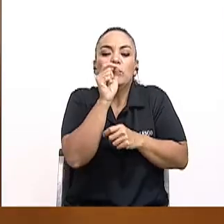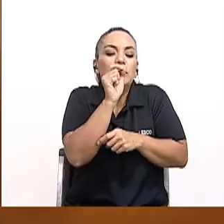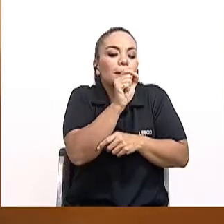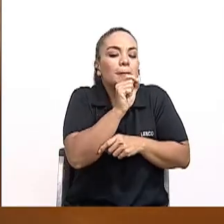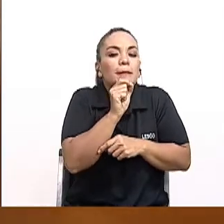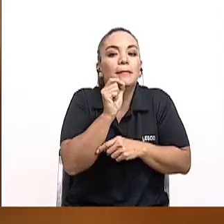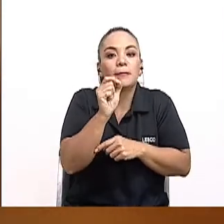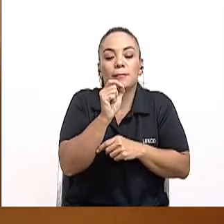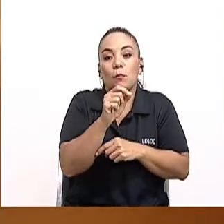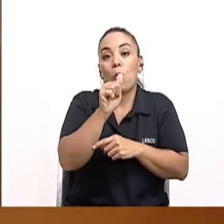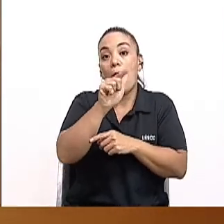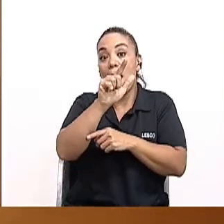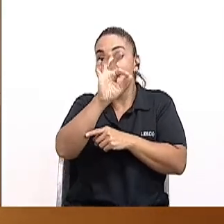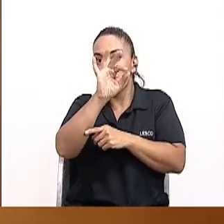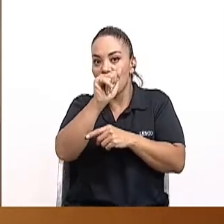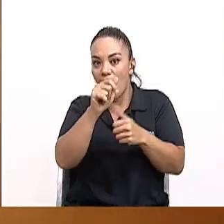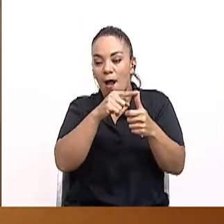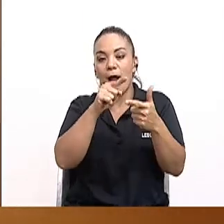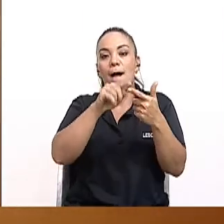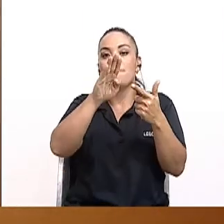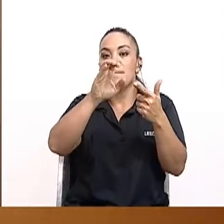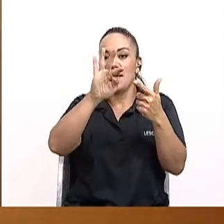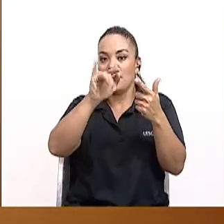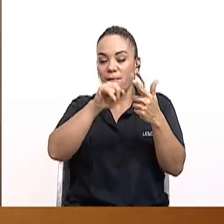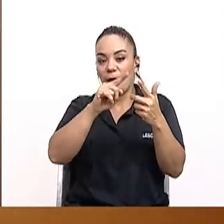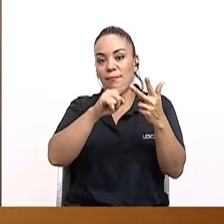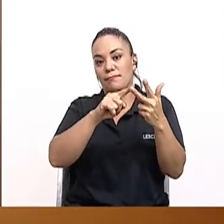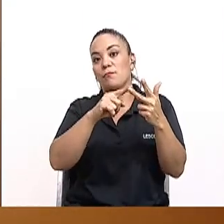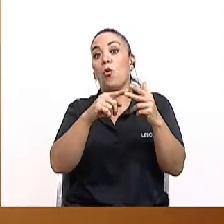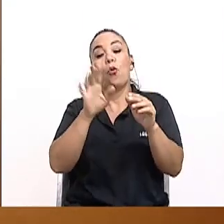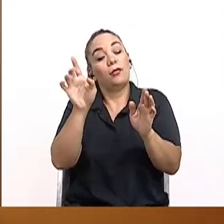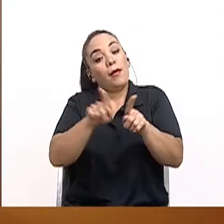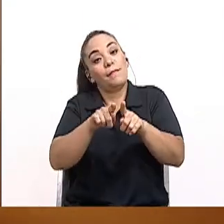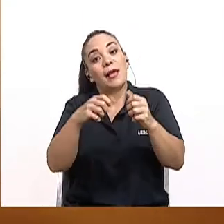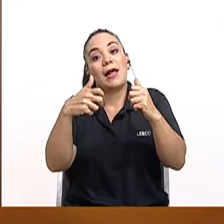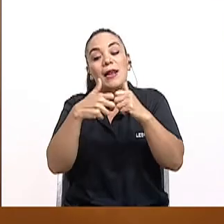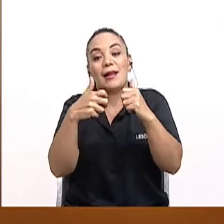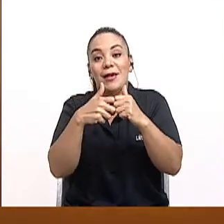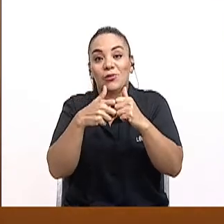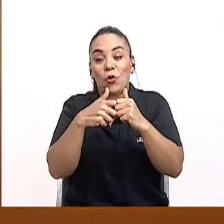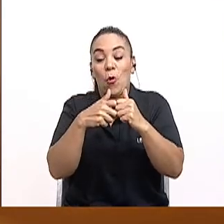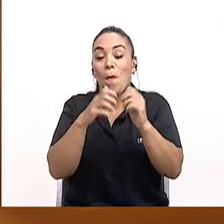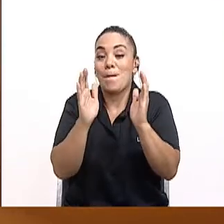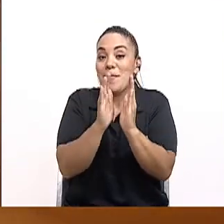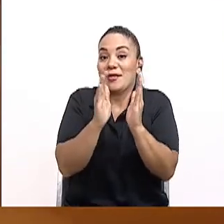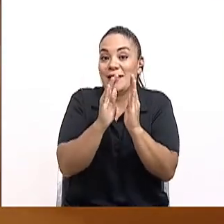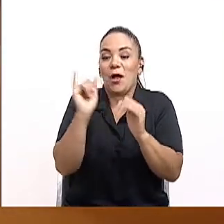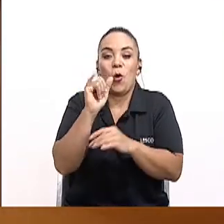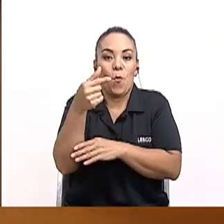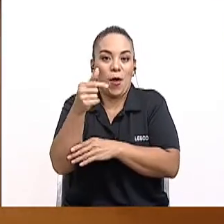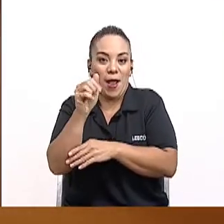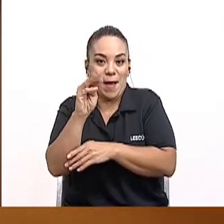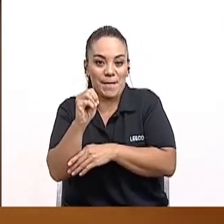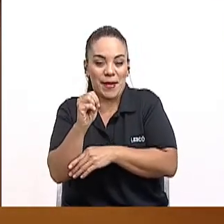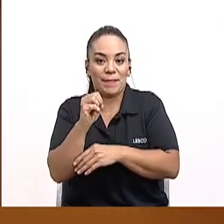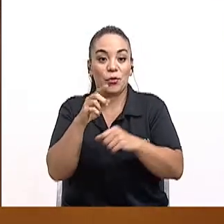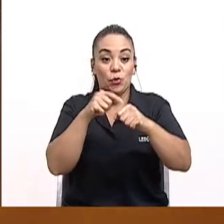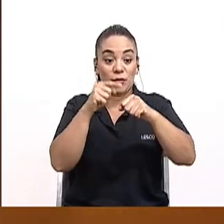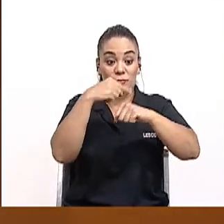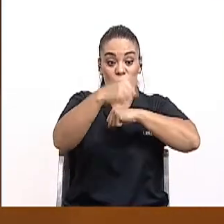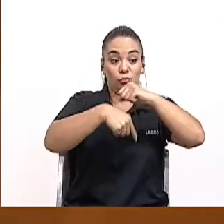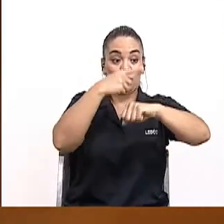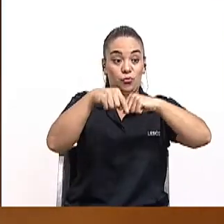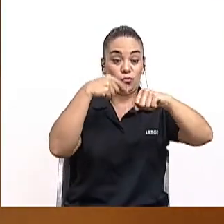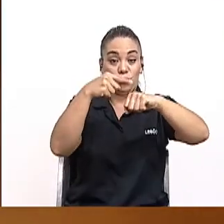la radiación alfa, beta, o de manera electromagnética como la radiación gamma. Y lo que hacen es emitir esa radiación